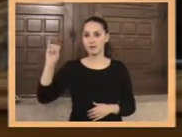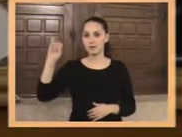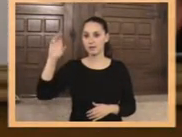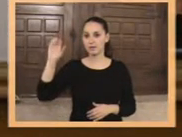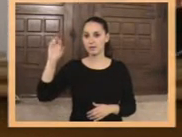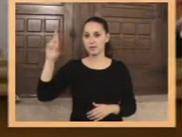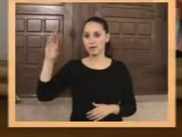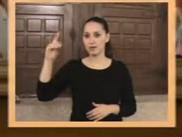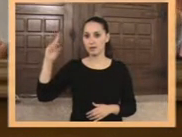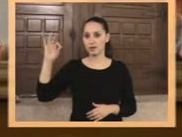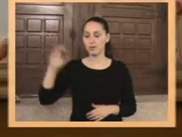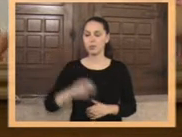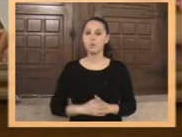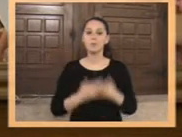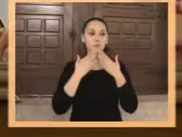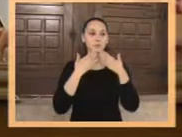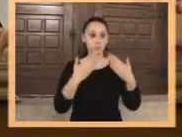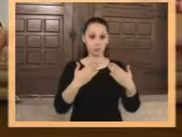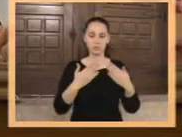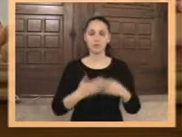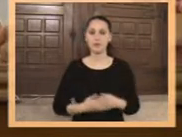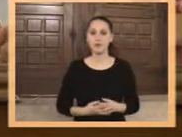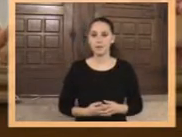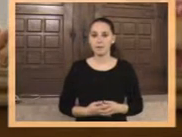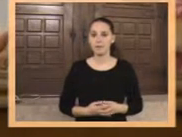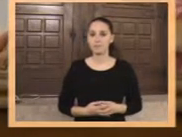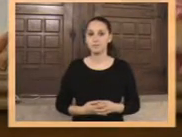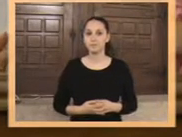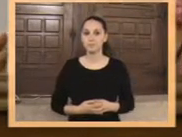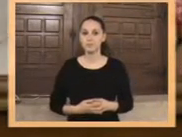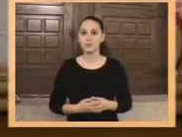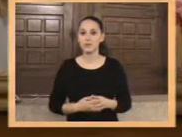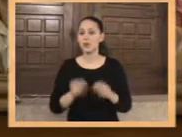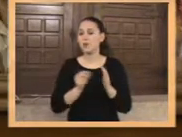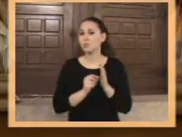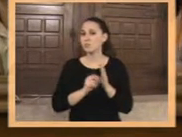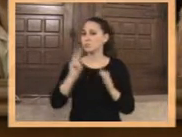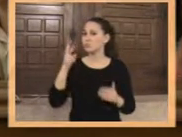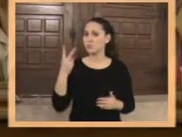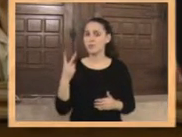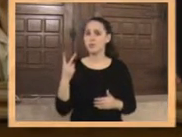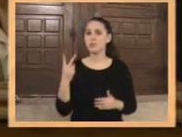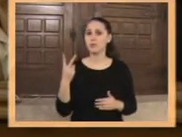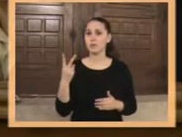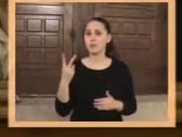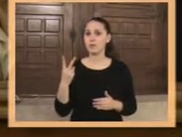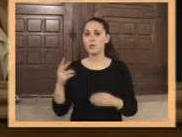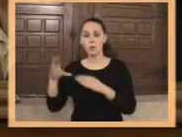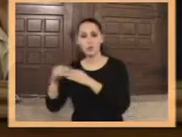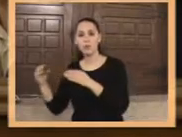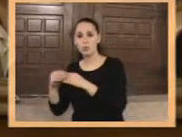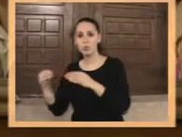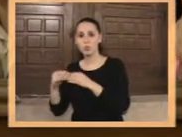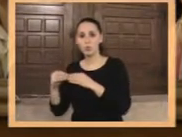Muchas gracias. Sí, aclaró precisamente el punto número 2 de la declaración de disponibilidad de medios económicos,